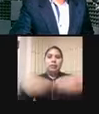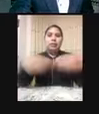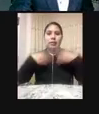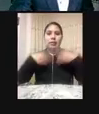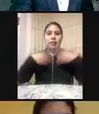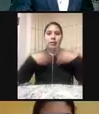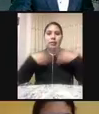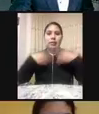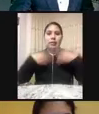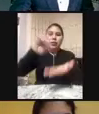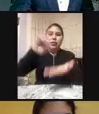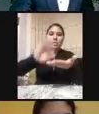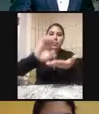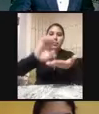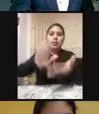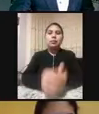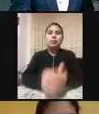Apaza.